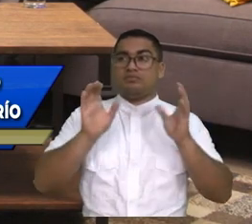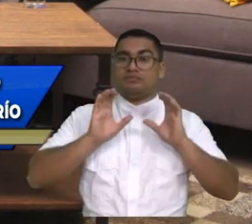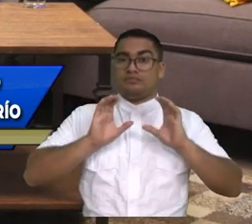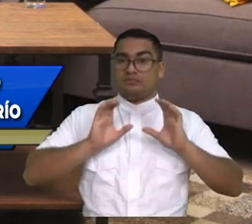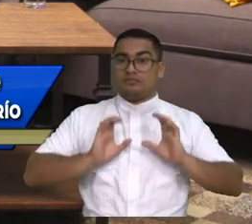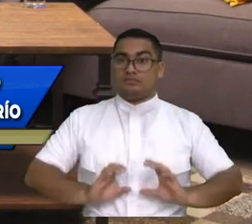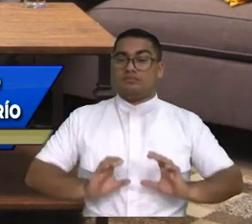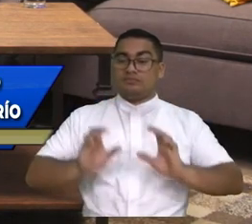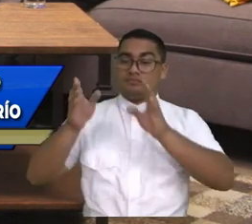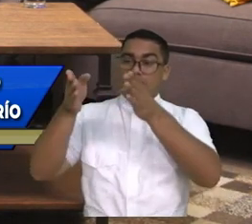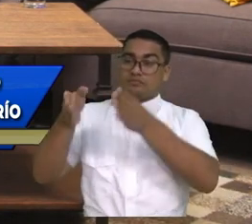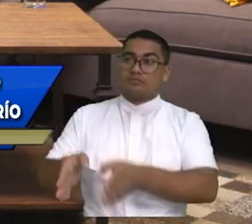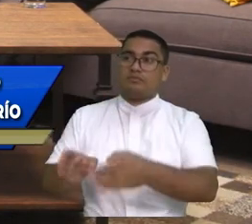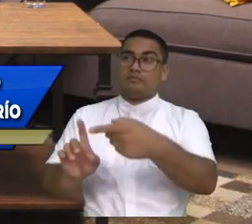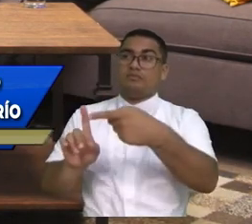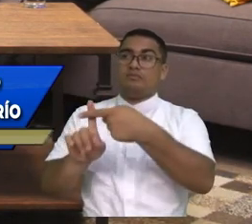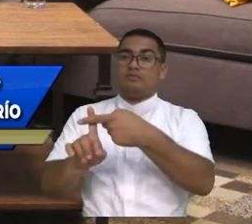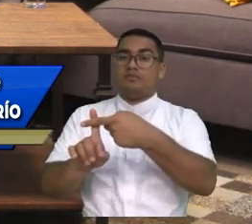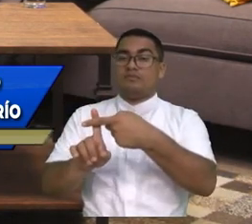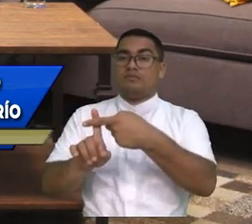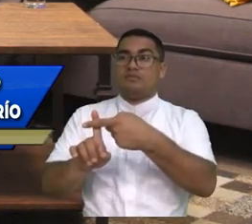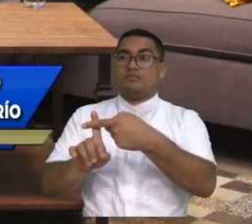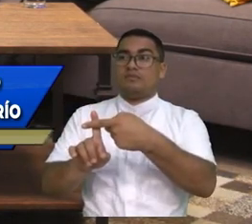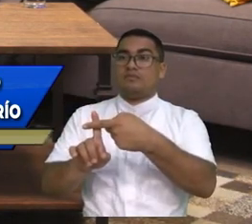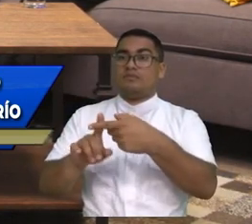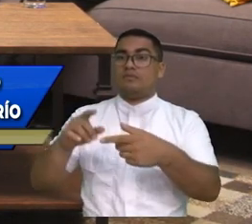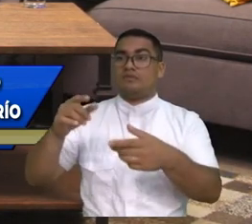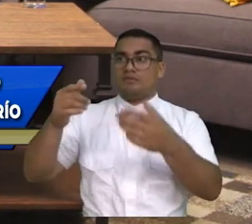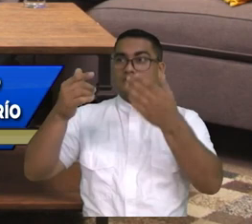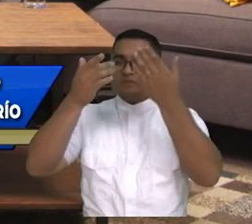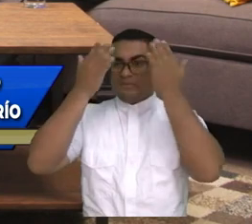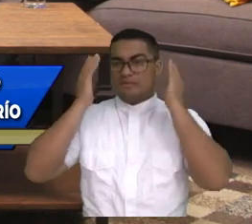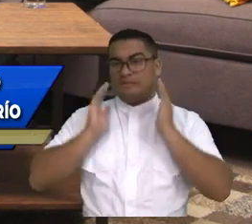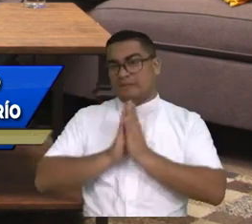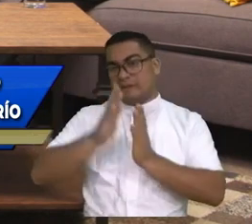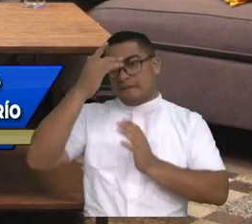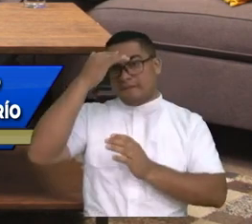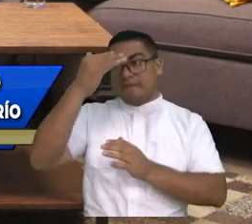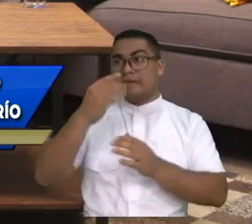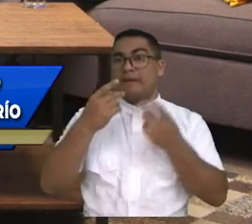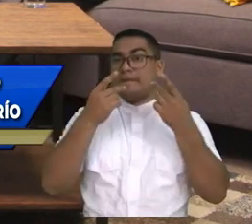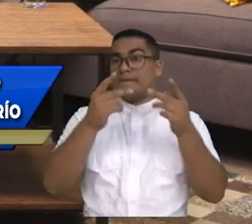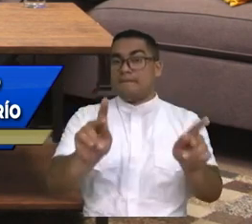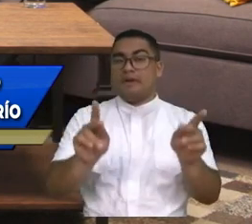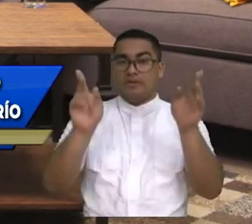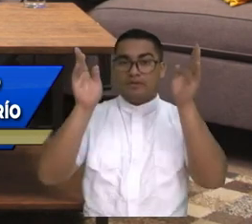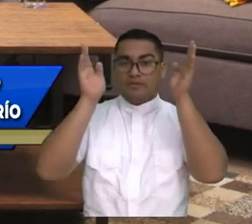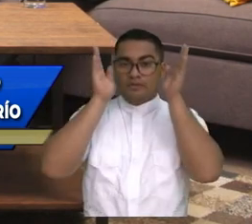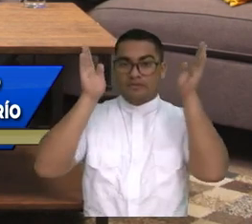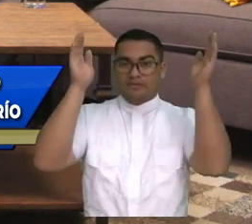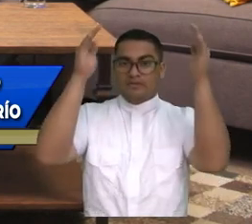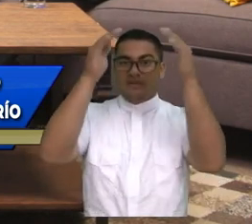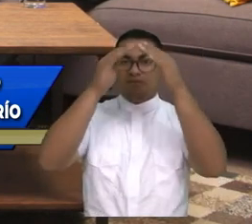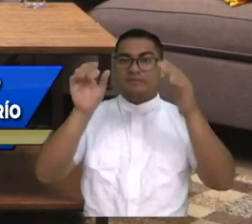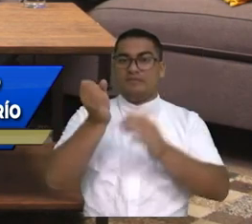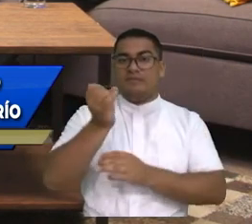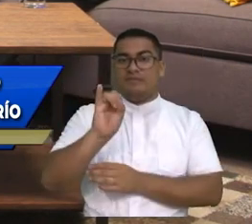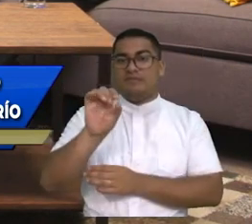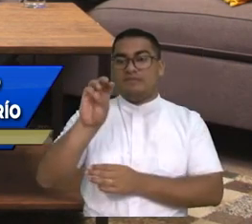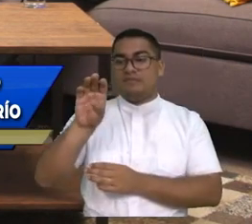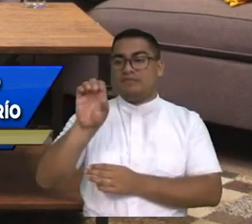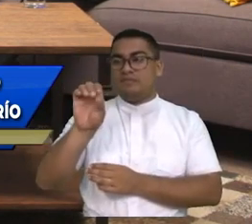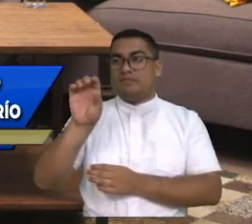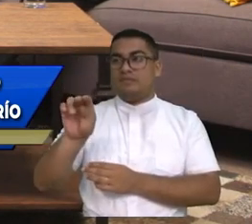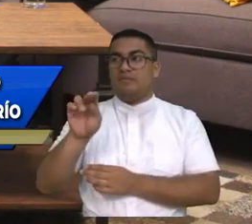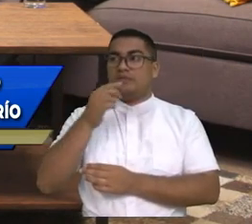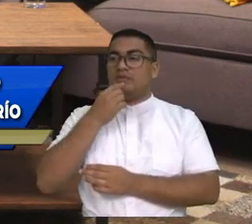en el cementerio Guadalupe de León. El obispo Simeón Pérez y Castellón, un hombre muy ilustre, admirador de Darío,